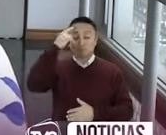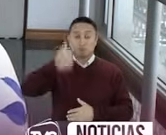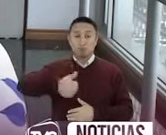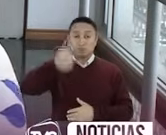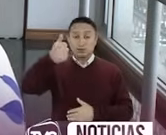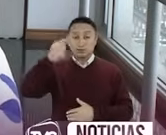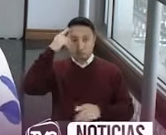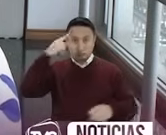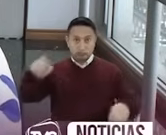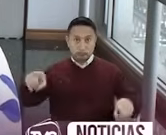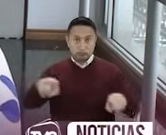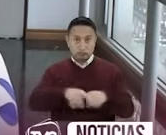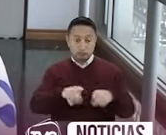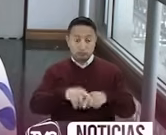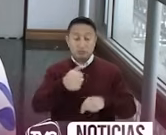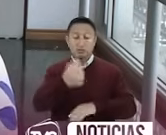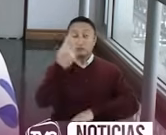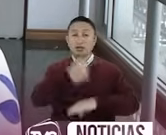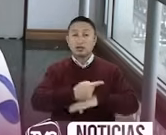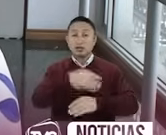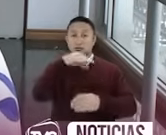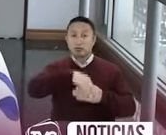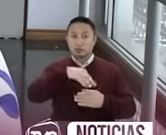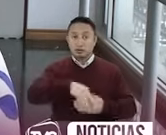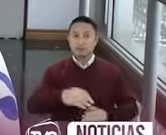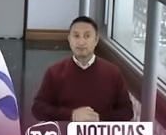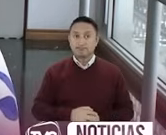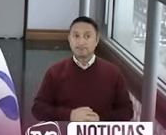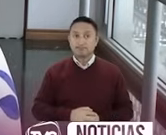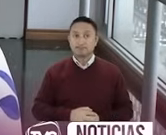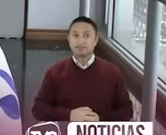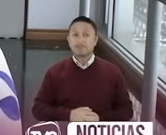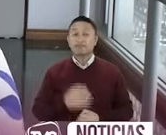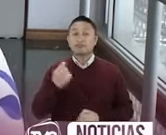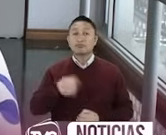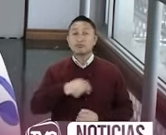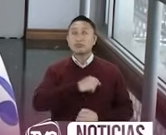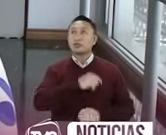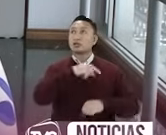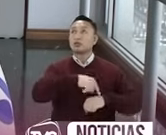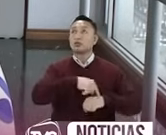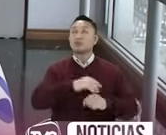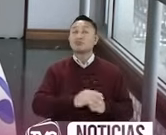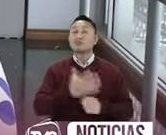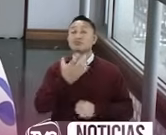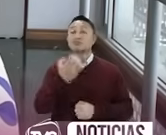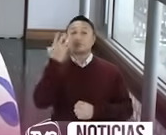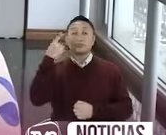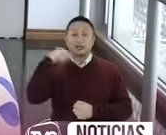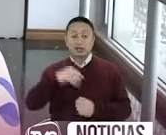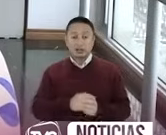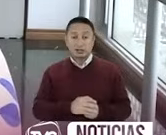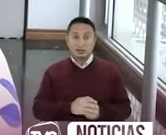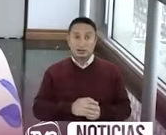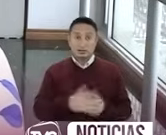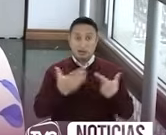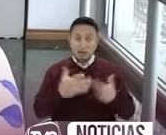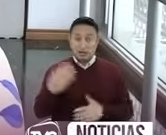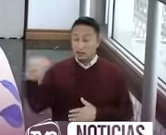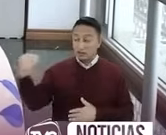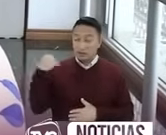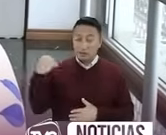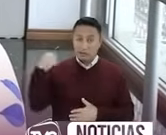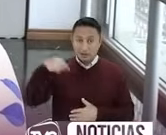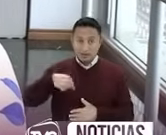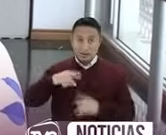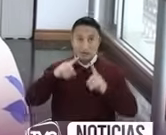el mismo día de elecciones, nosotros tendríamos que en el plazo máximo de 15 días, a partir de que se nos notifique con la consulta